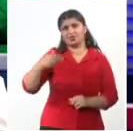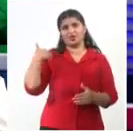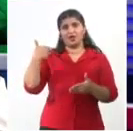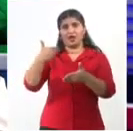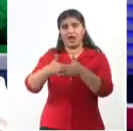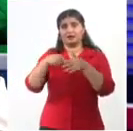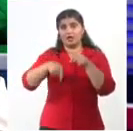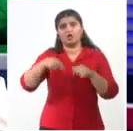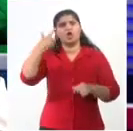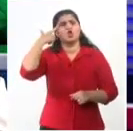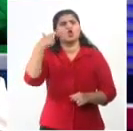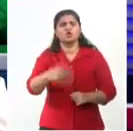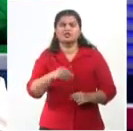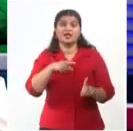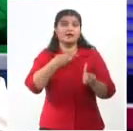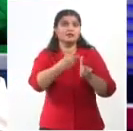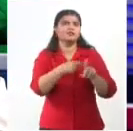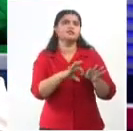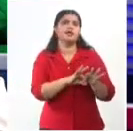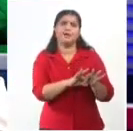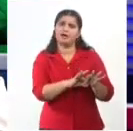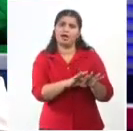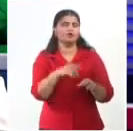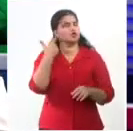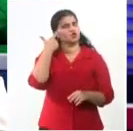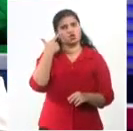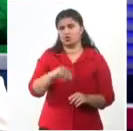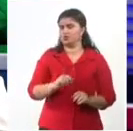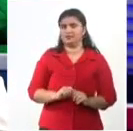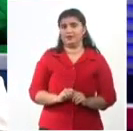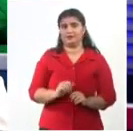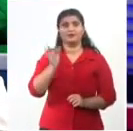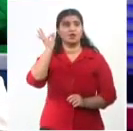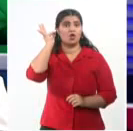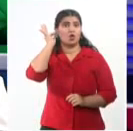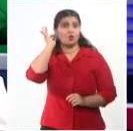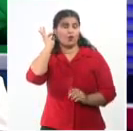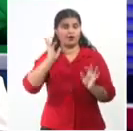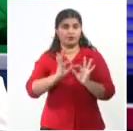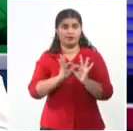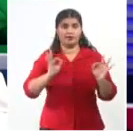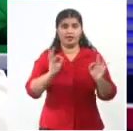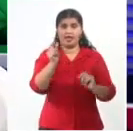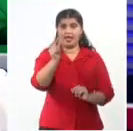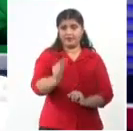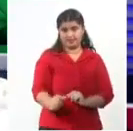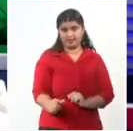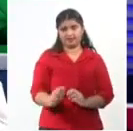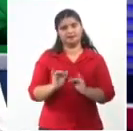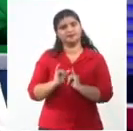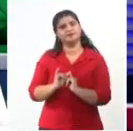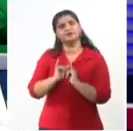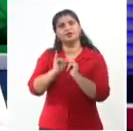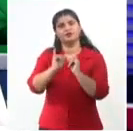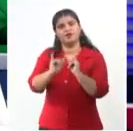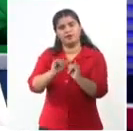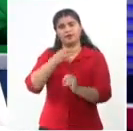se ha demostrado. Incluso un especialista que atendió los casos de Sudáfrica ha